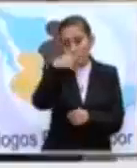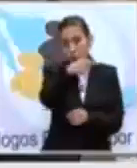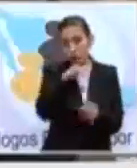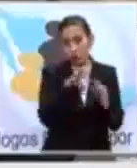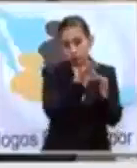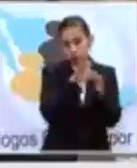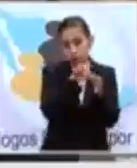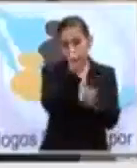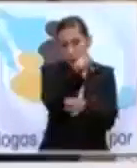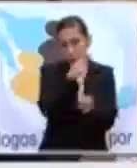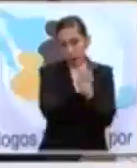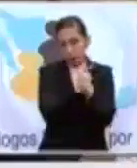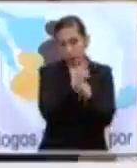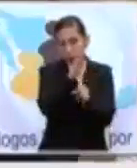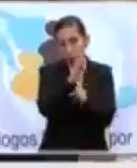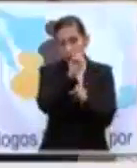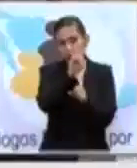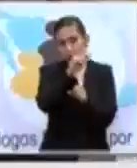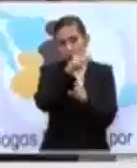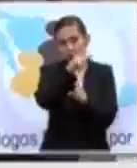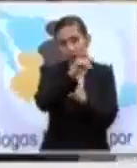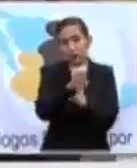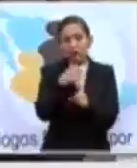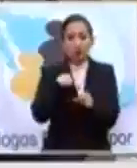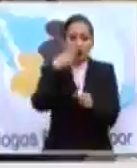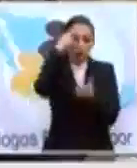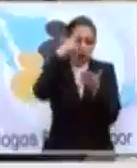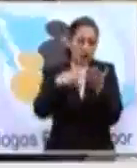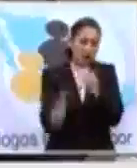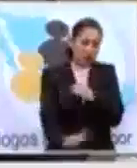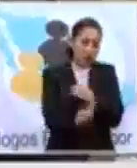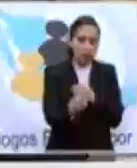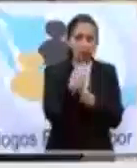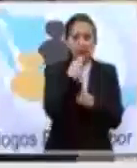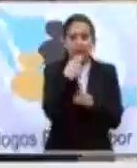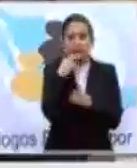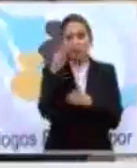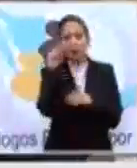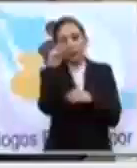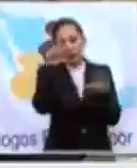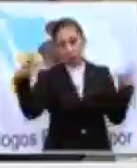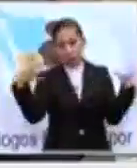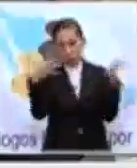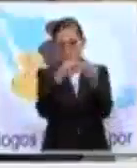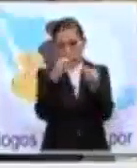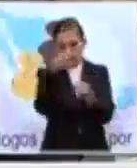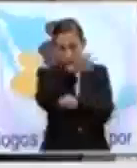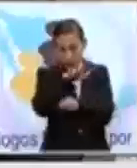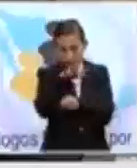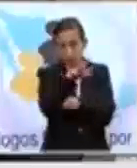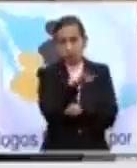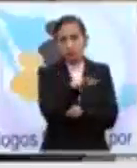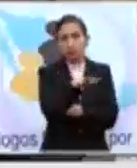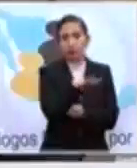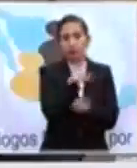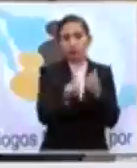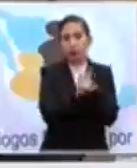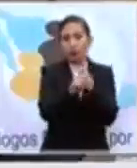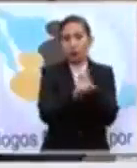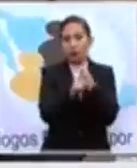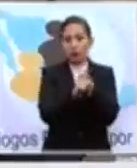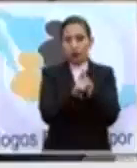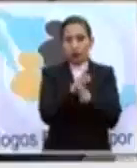con lo que dice el licenciado Bustamante. Yo creo que esta pregunta nos permite ver en su conjunto el problema